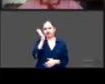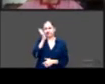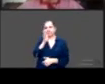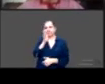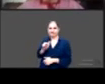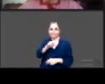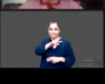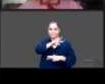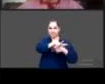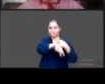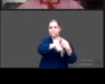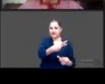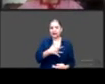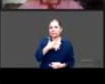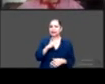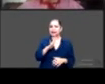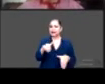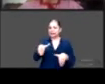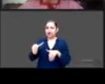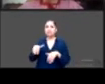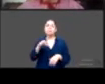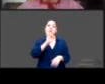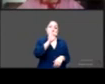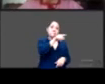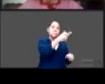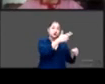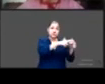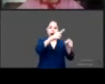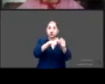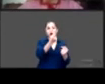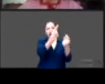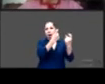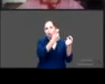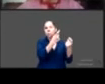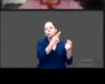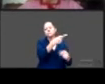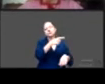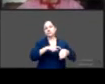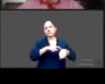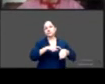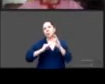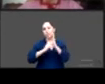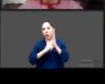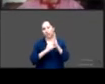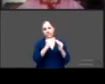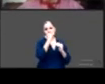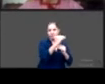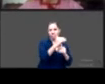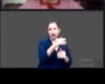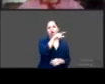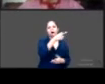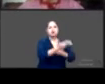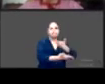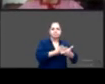etcétera y probablemente a lo mejor nos estén otorgando en todo el horario o de manera totalmente eficiente el servicio de salud